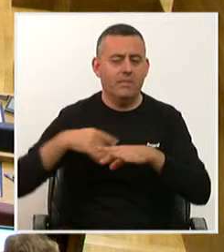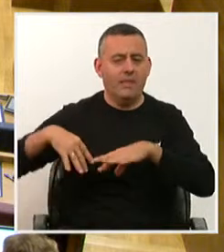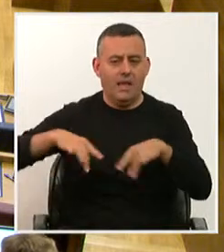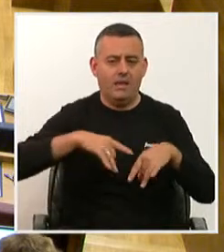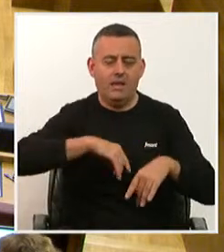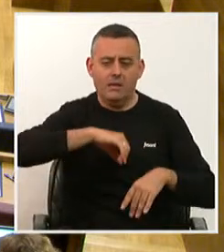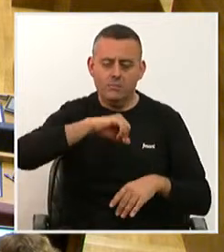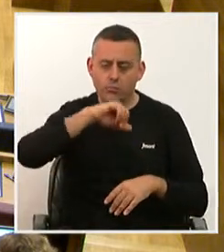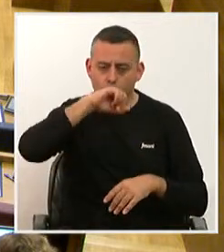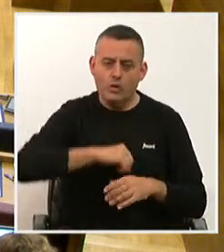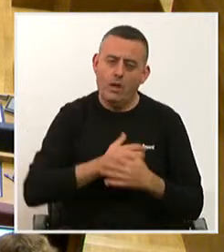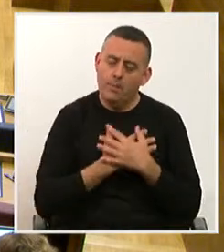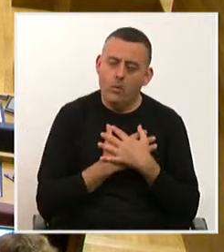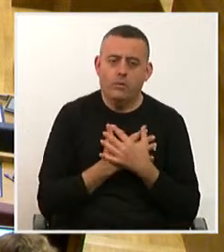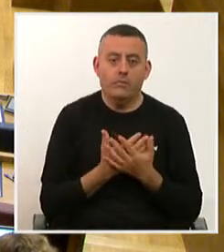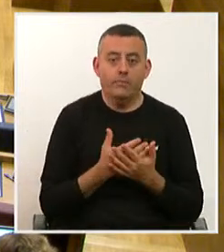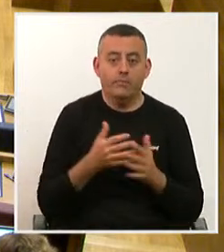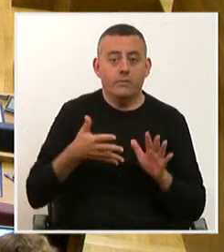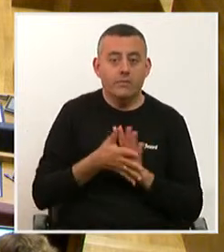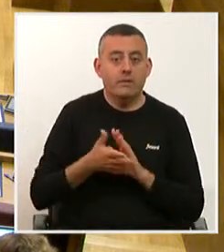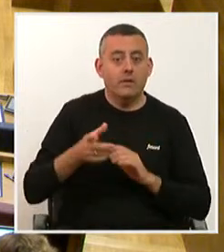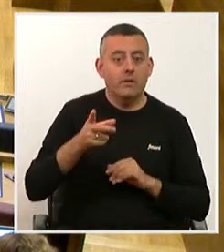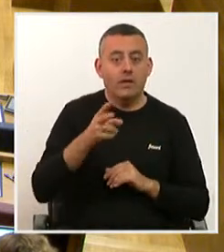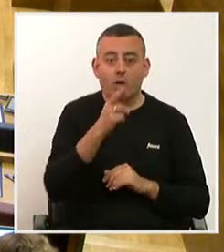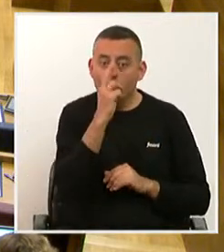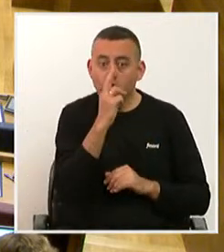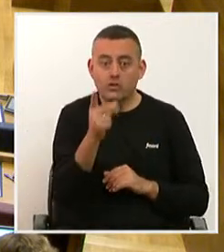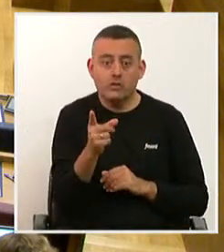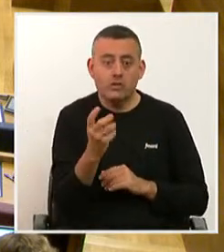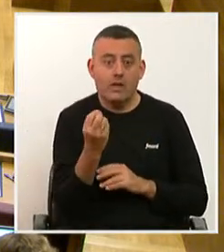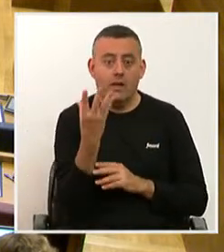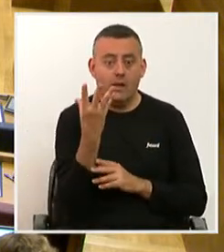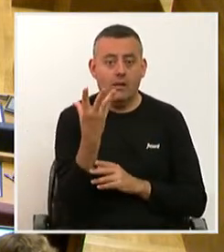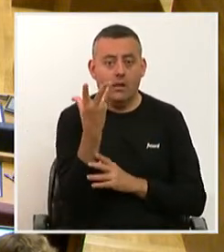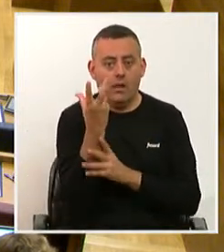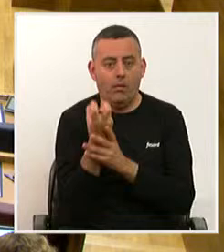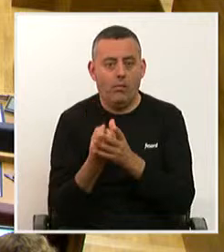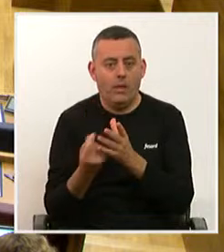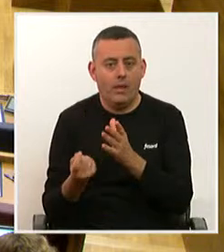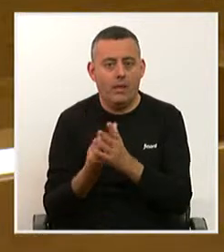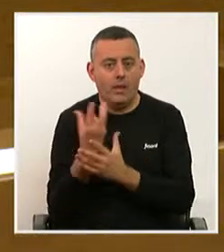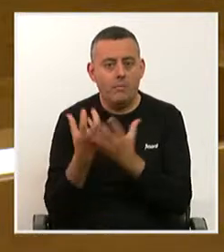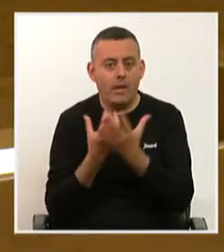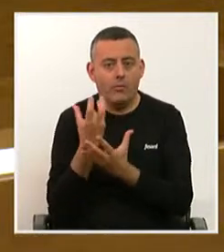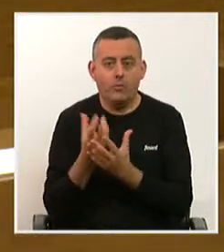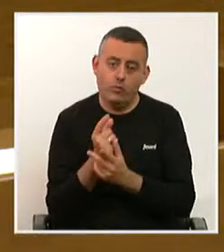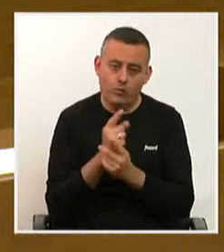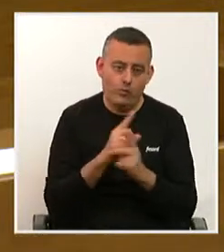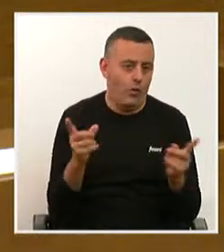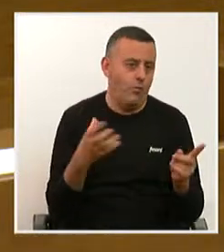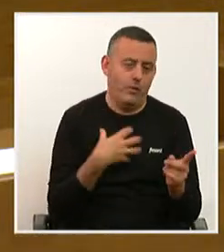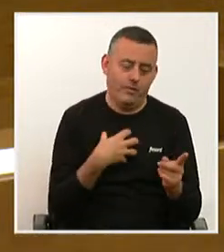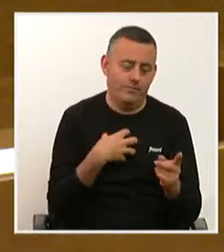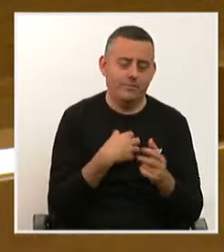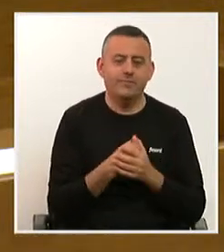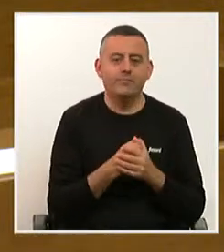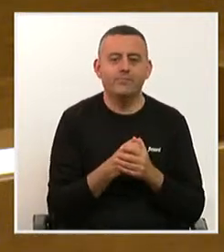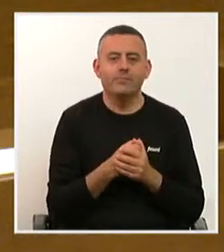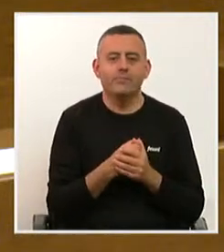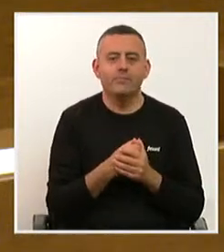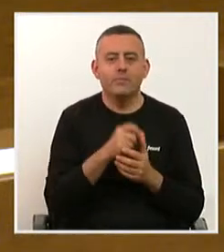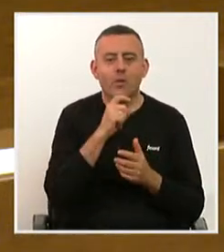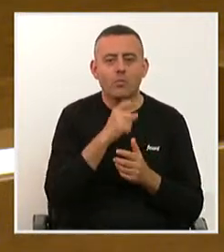No silenci ni cremar la ros vi circul de per gener